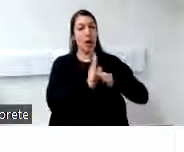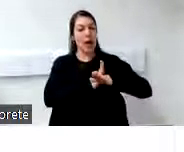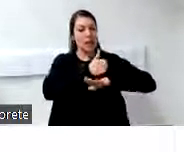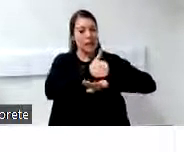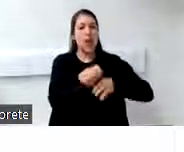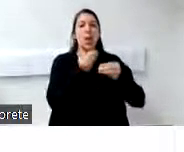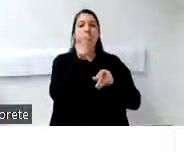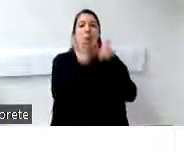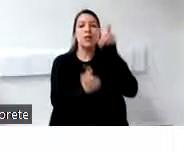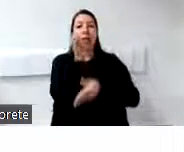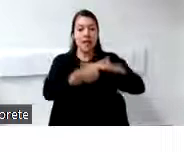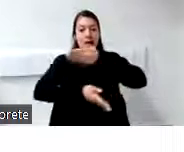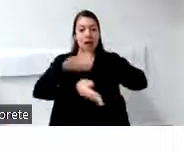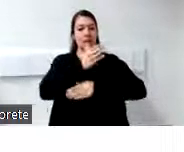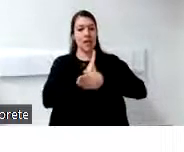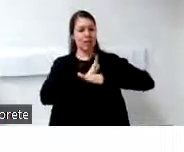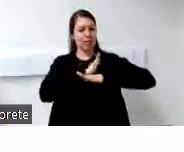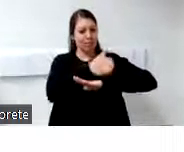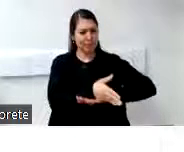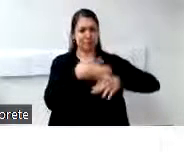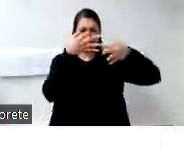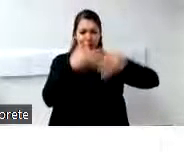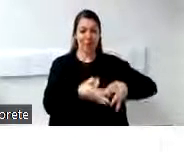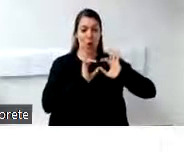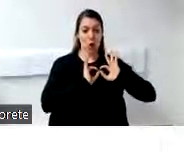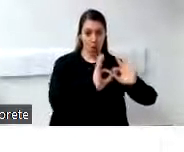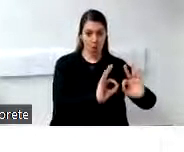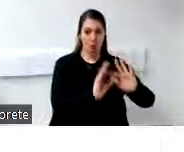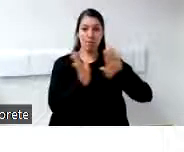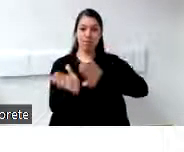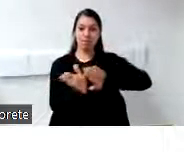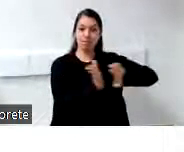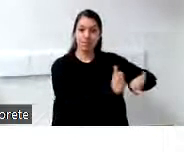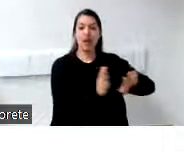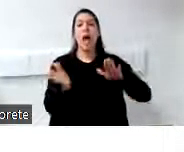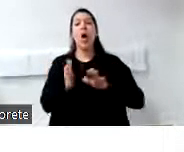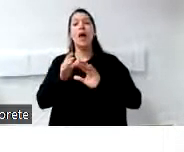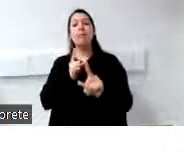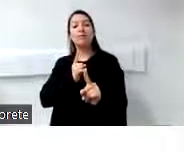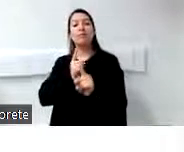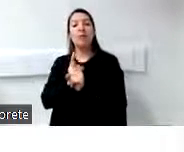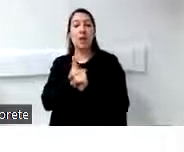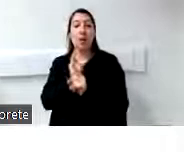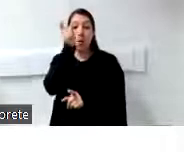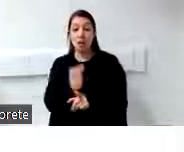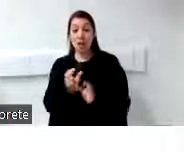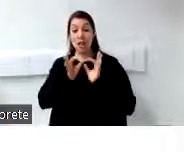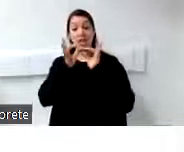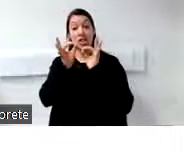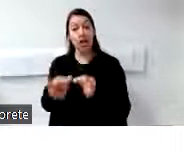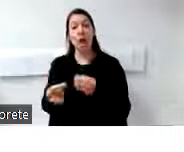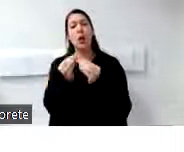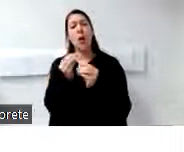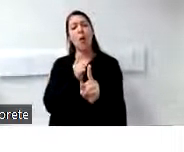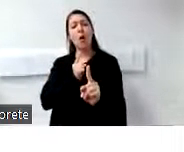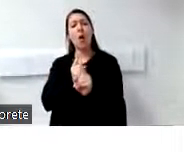que la persona pueda ingresar de forma acorde. Vamos a enfocarnos ahora, bueno, en el trato. La persona ingresa, llega, bueno, cómo vamos a tratar a